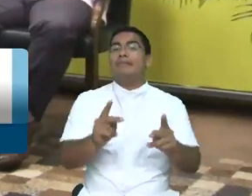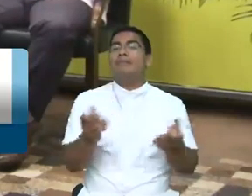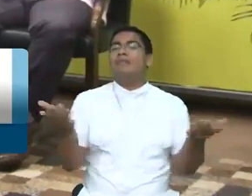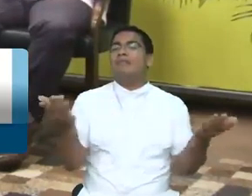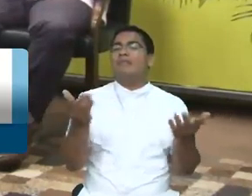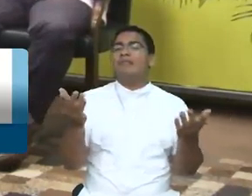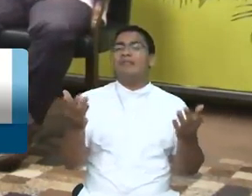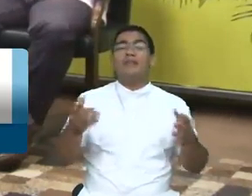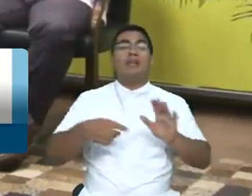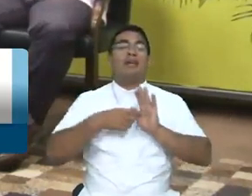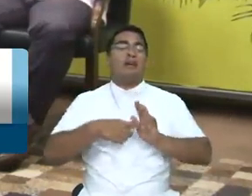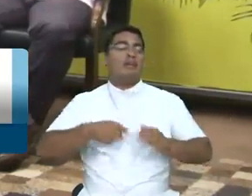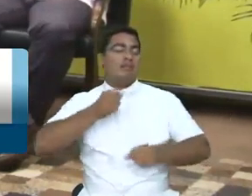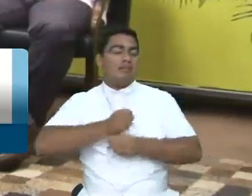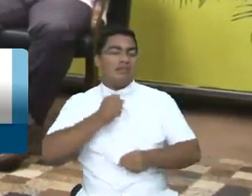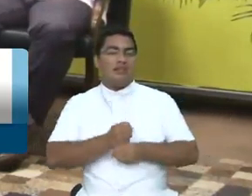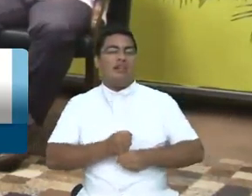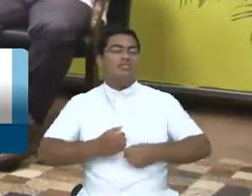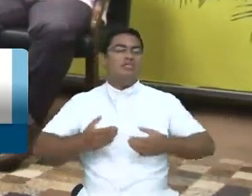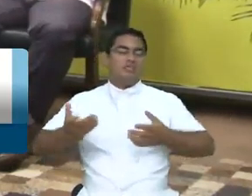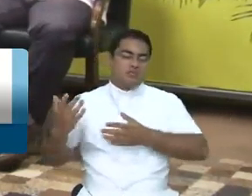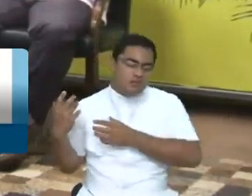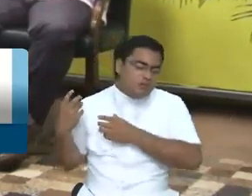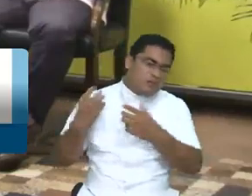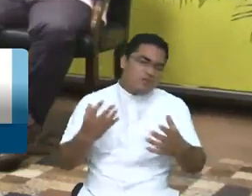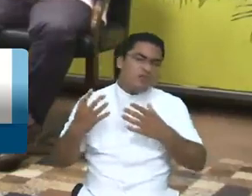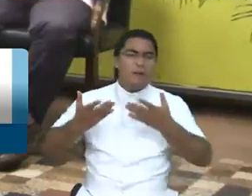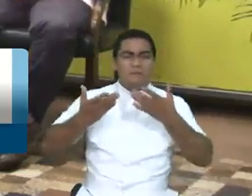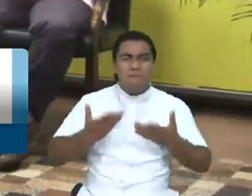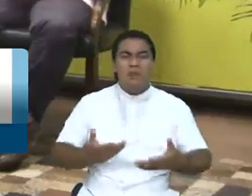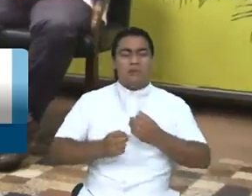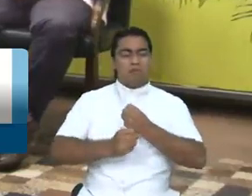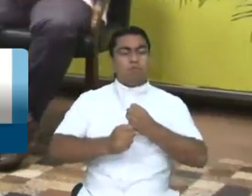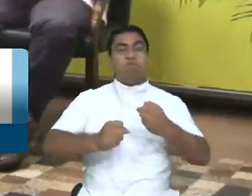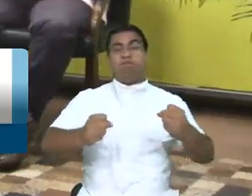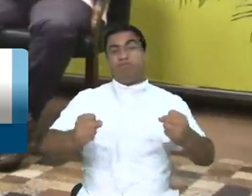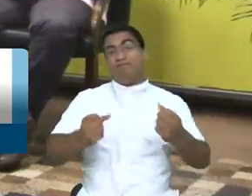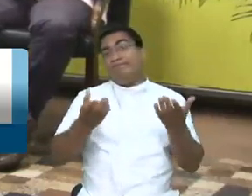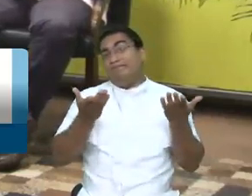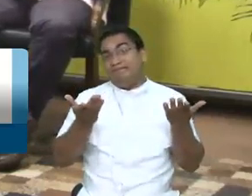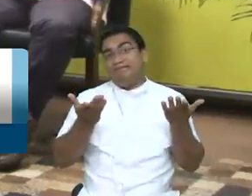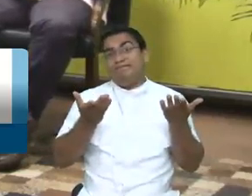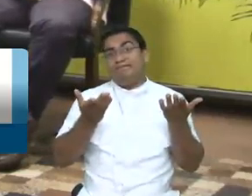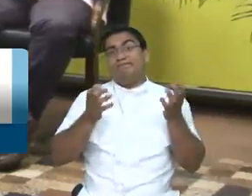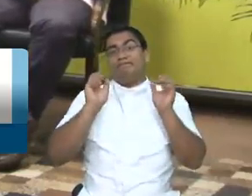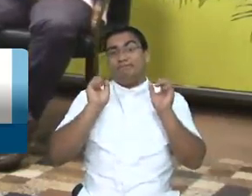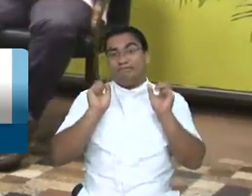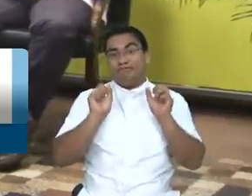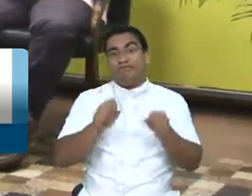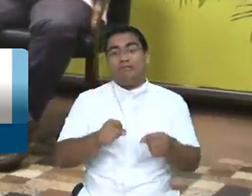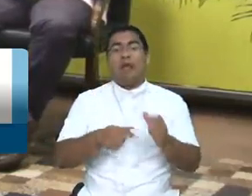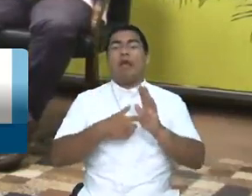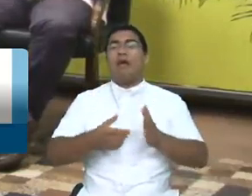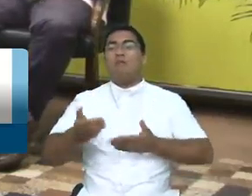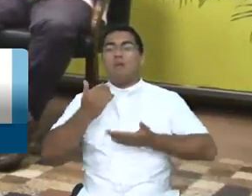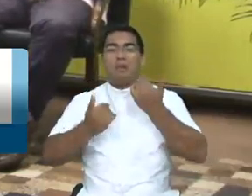a los estilos de trabajo y al aumento de peso. Aumento de peso, claro. Sí, es algo que sí se debe